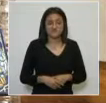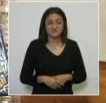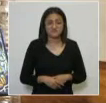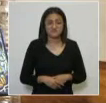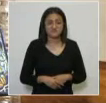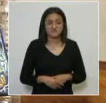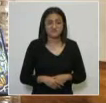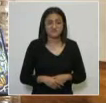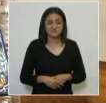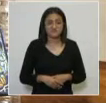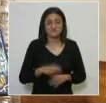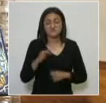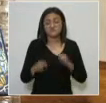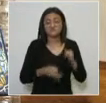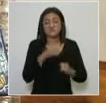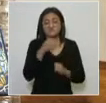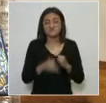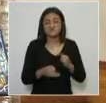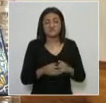Y finalmente,